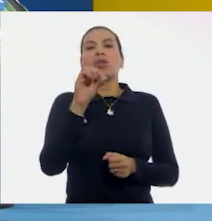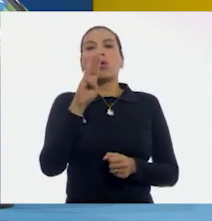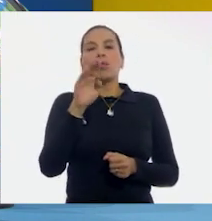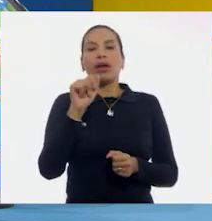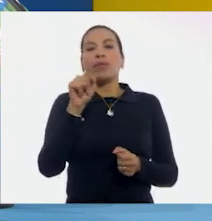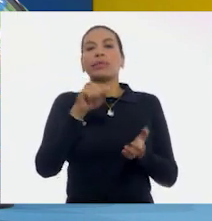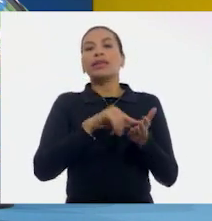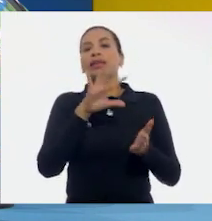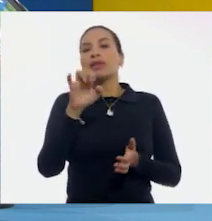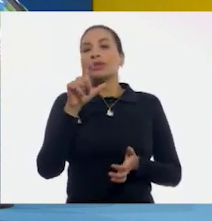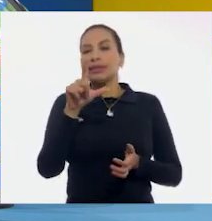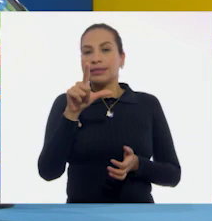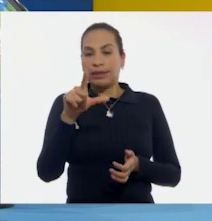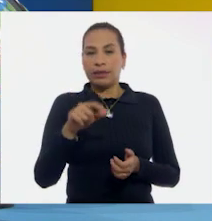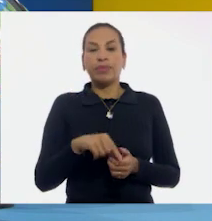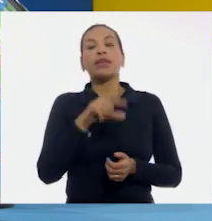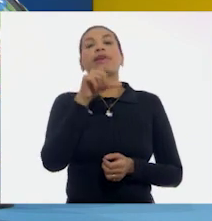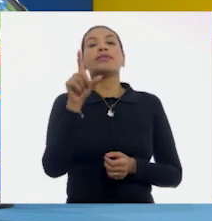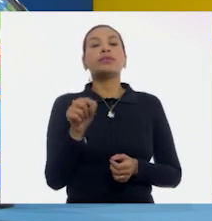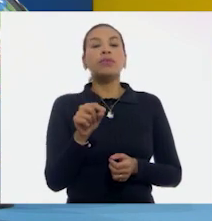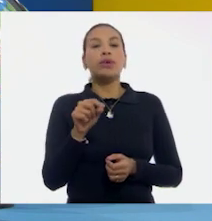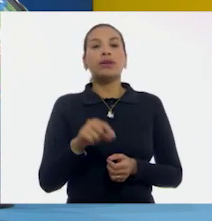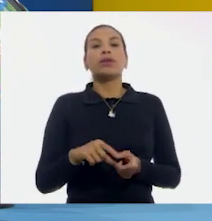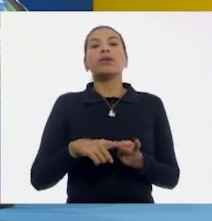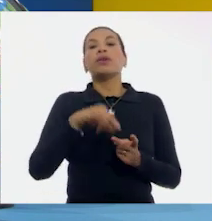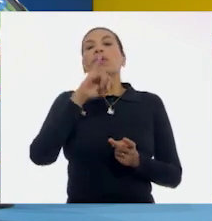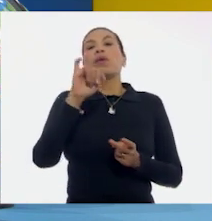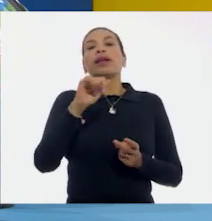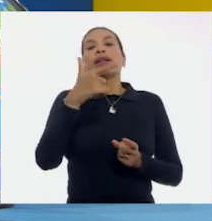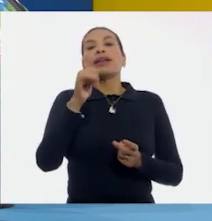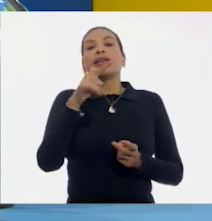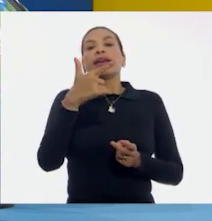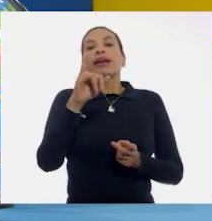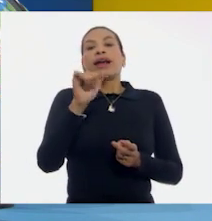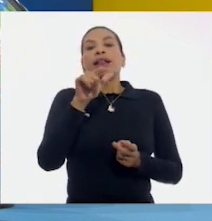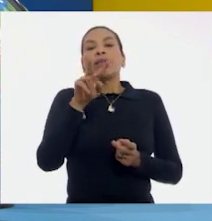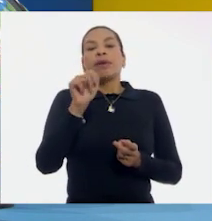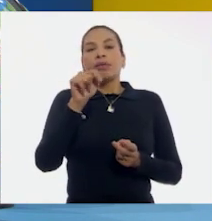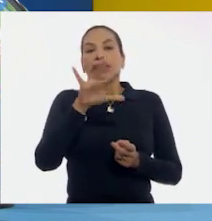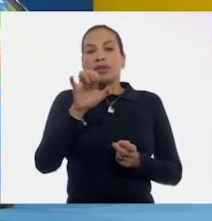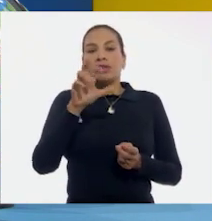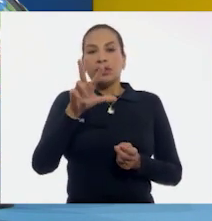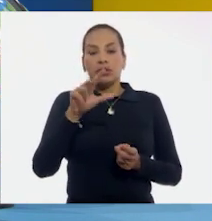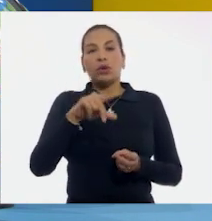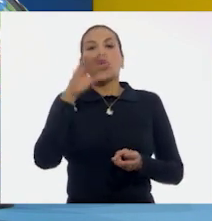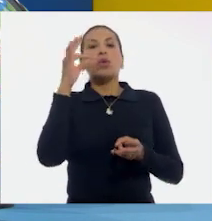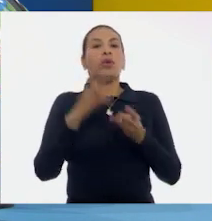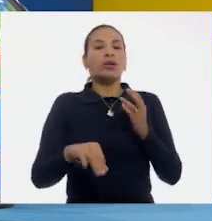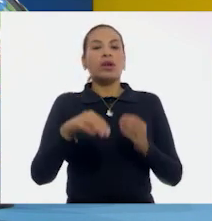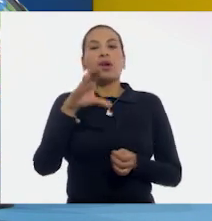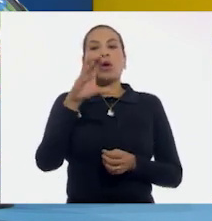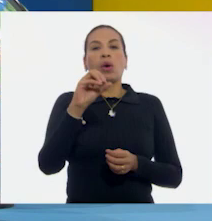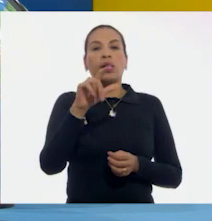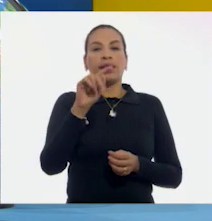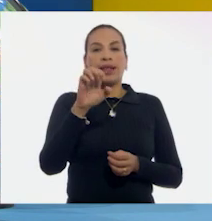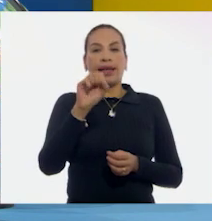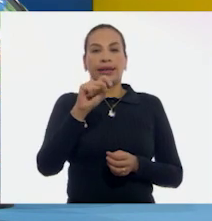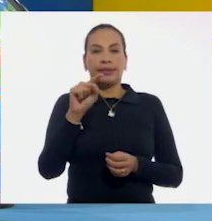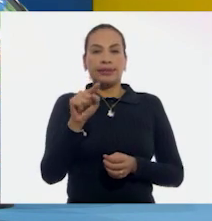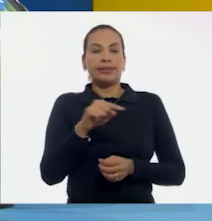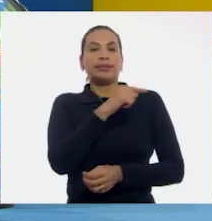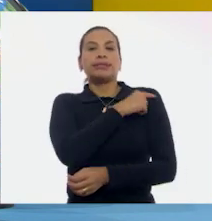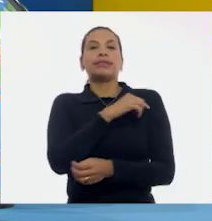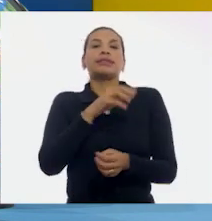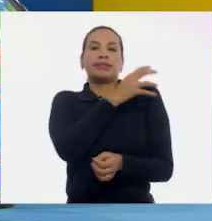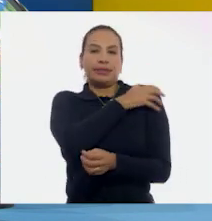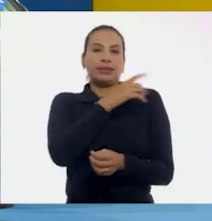en 1517, después Juan de Grijalva en 1518 y finalmente con Hernán Cortés en